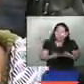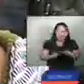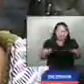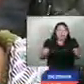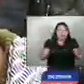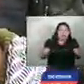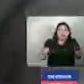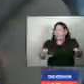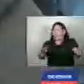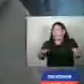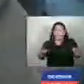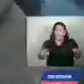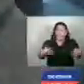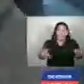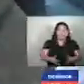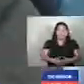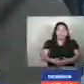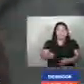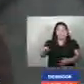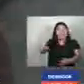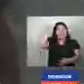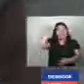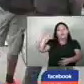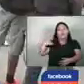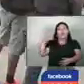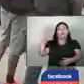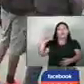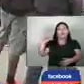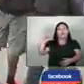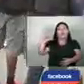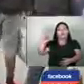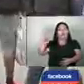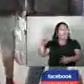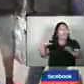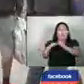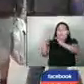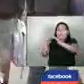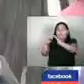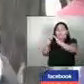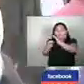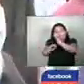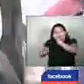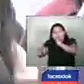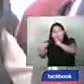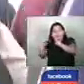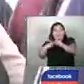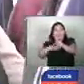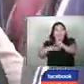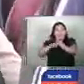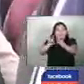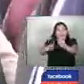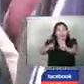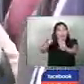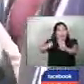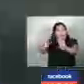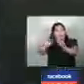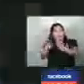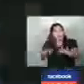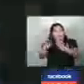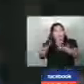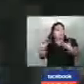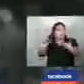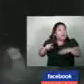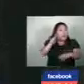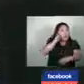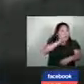entonces no estamos seguros. Valeria Bardales es hondureña y está en el mismo albergue. Ella y sus hijos tienen seis meses esperando asilo y ya han